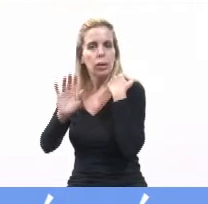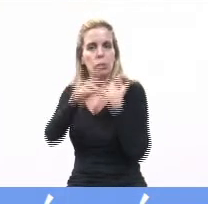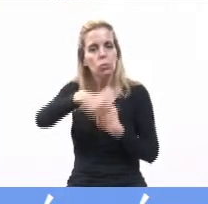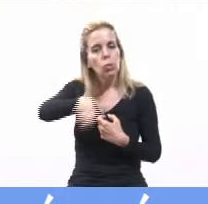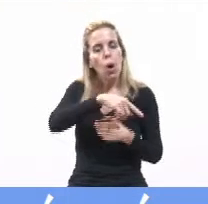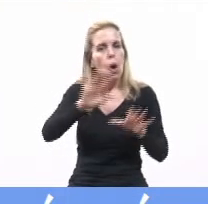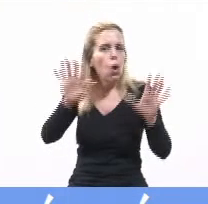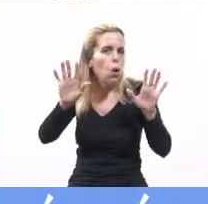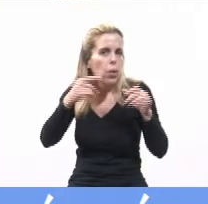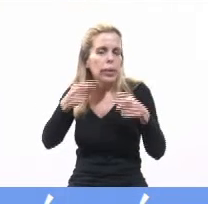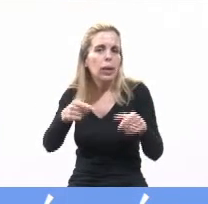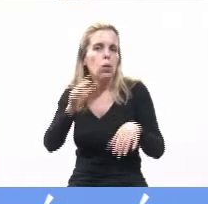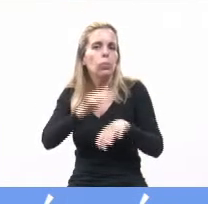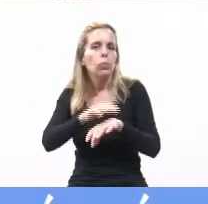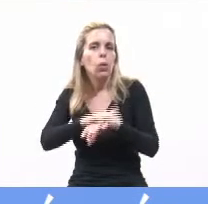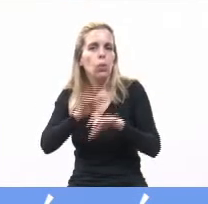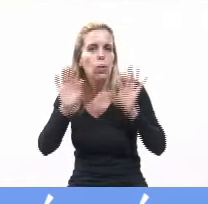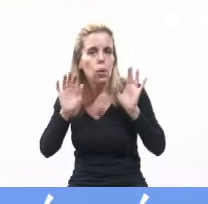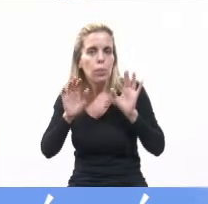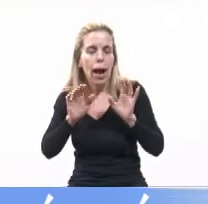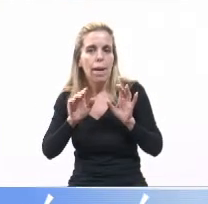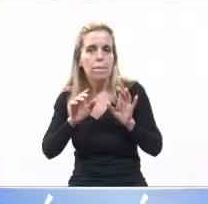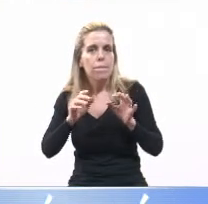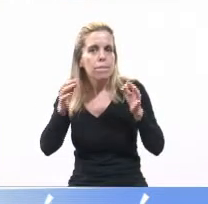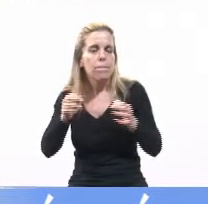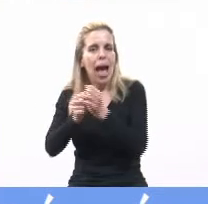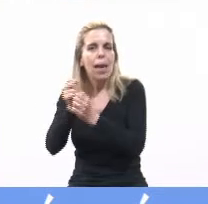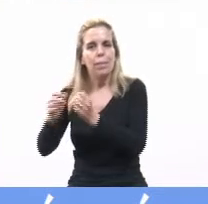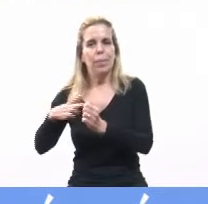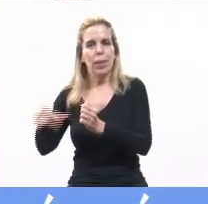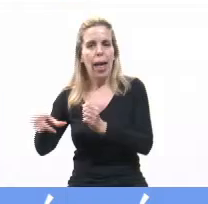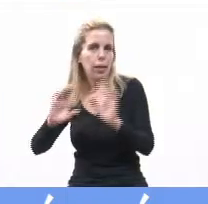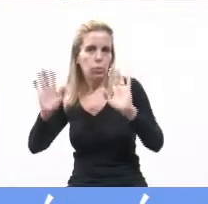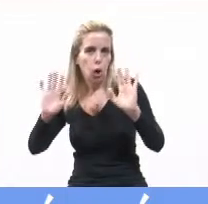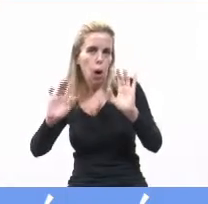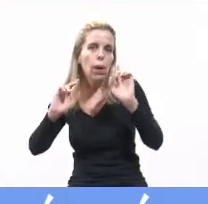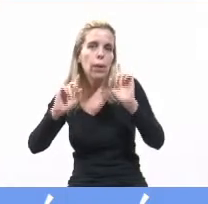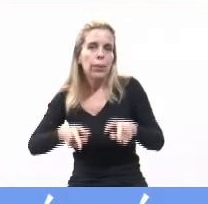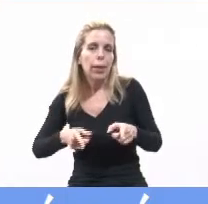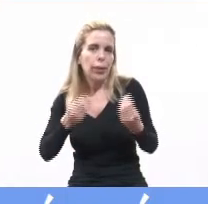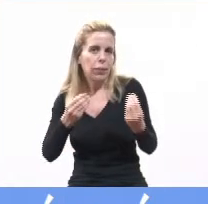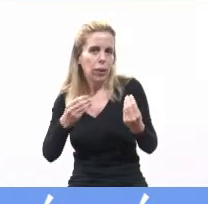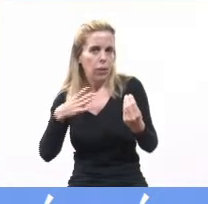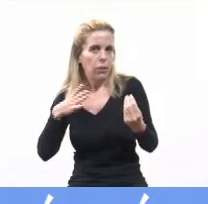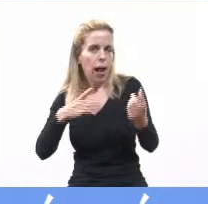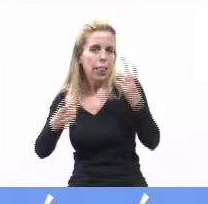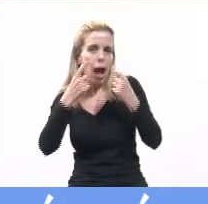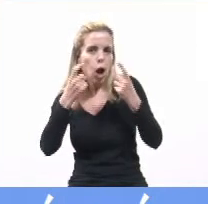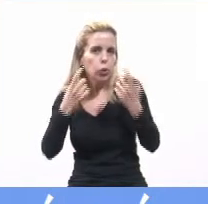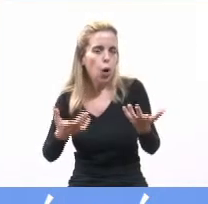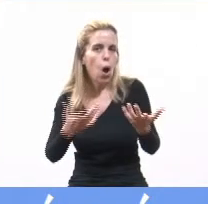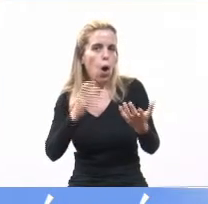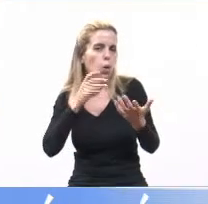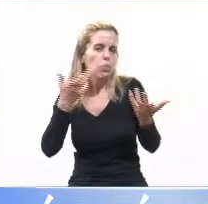culpar solamente a la voracidad privada, sino también a la falta de control, la falta de